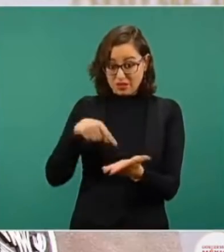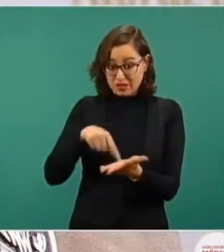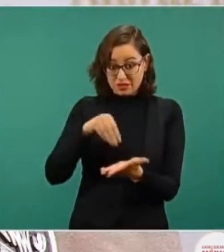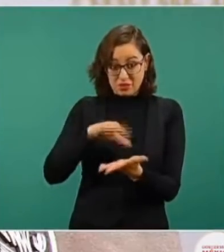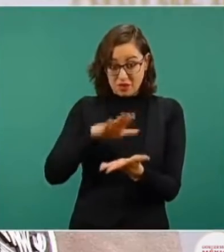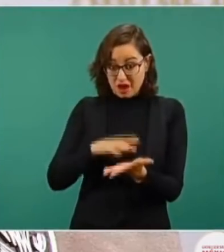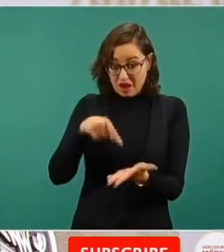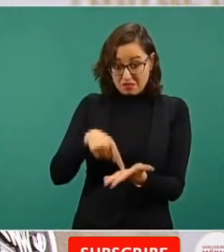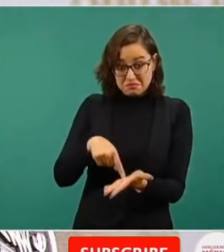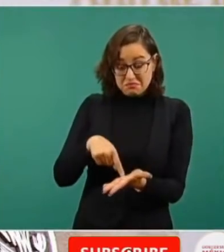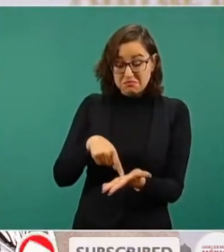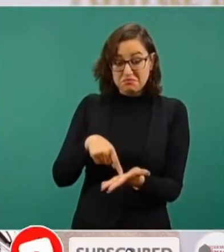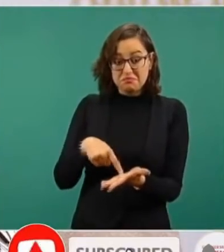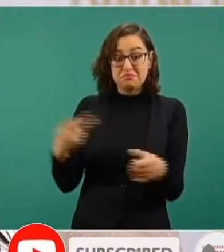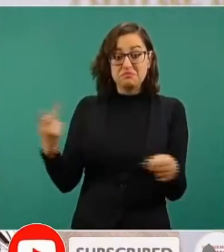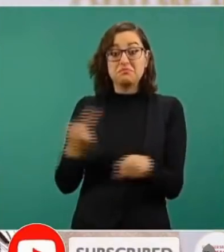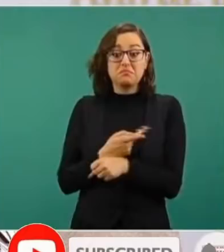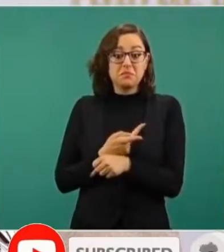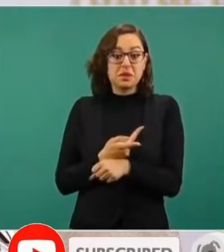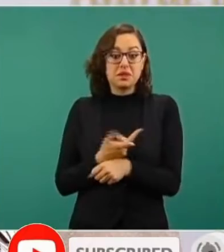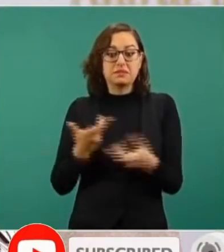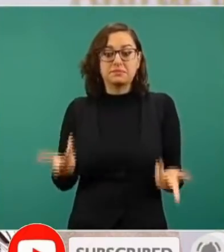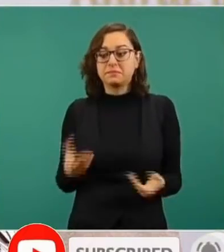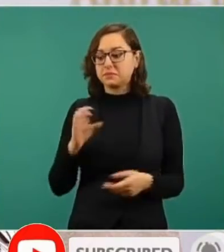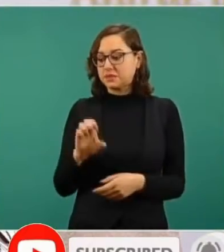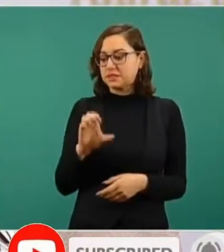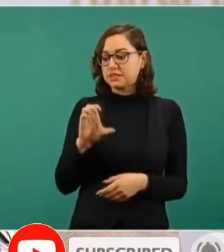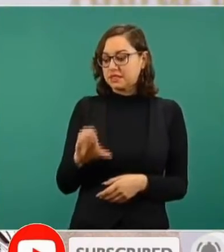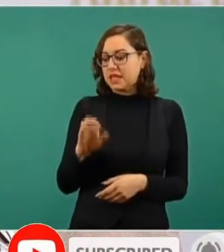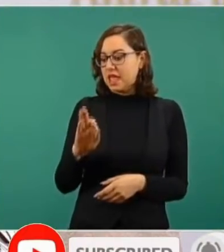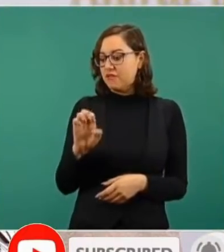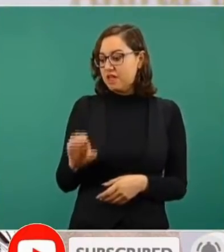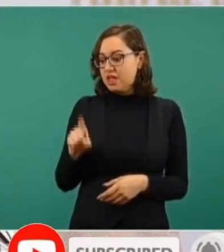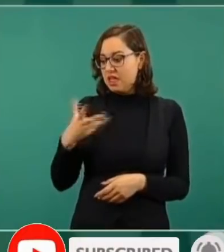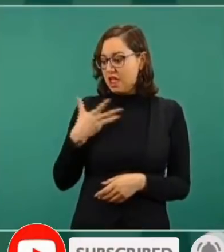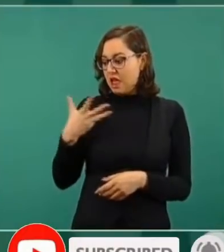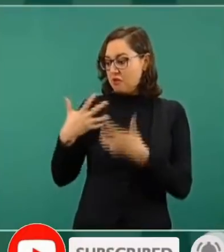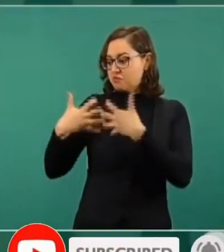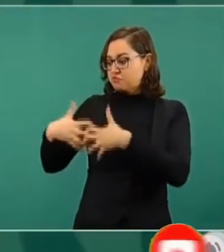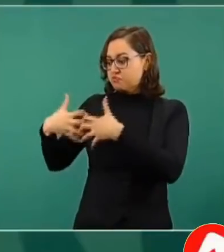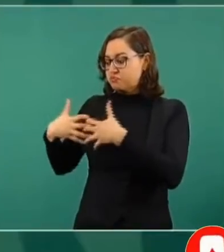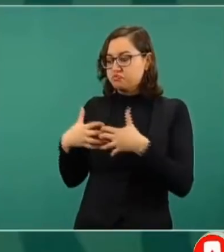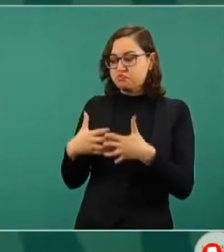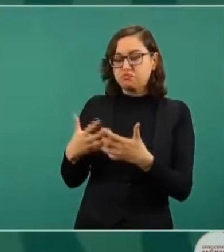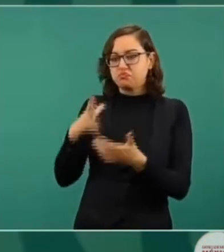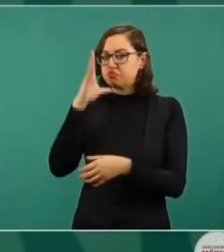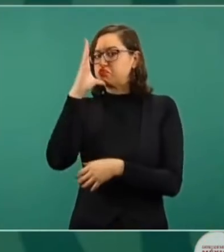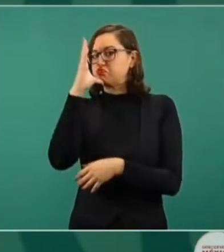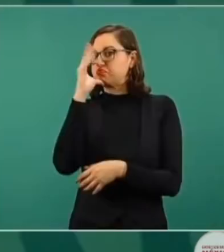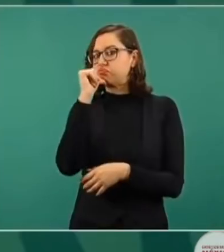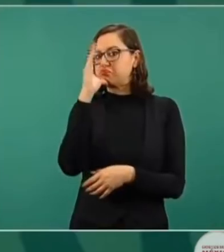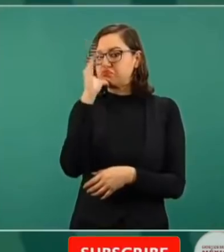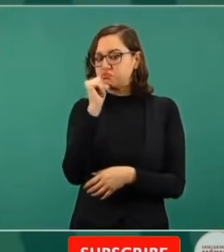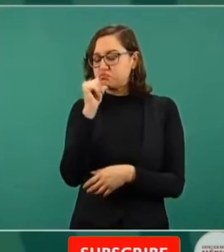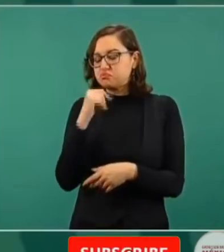combustible, ¿verdad?, la mitad de las empresas, de las generadoras de la CFE no son despachadas y tenemos ahí una